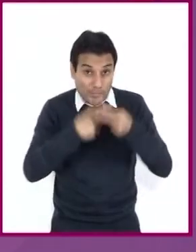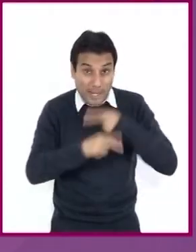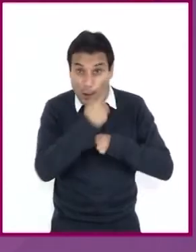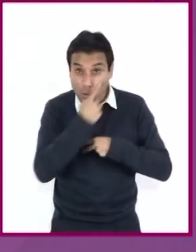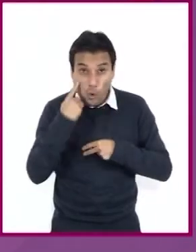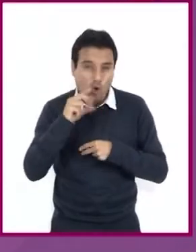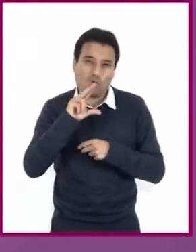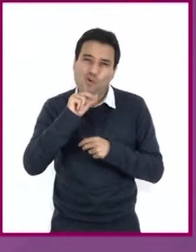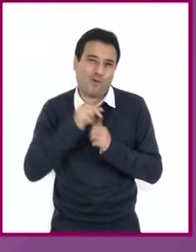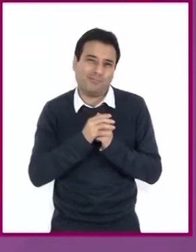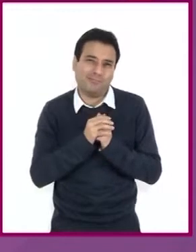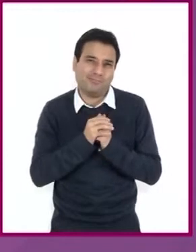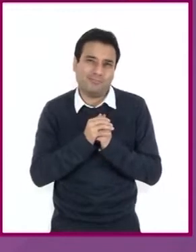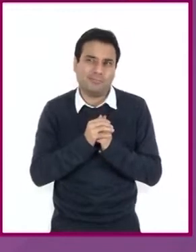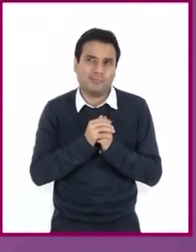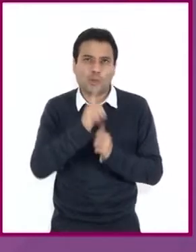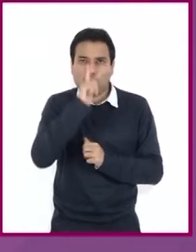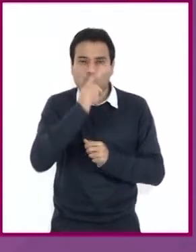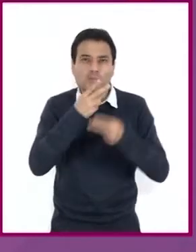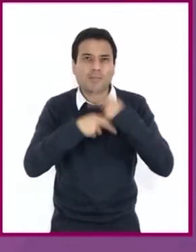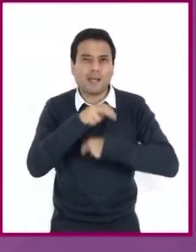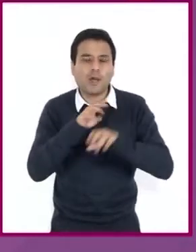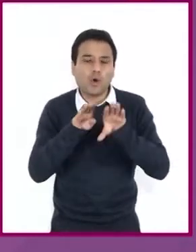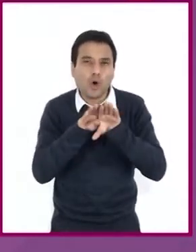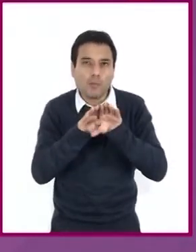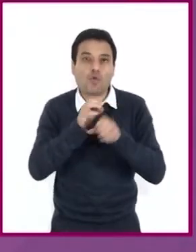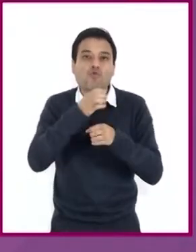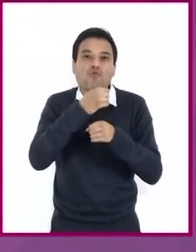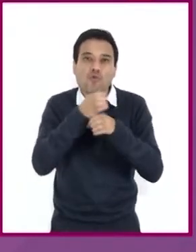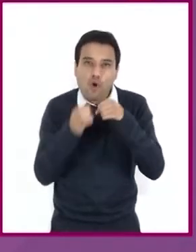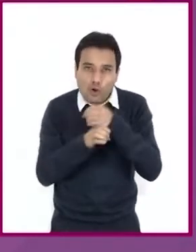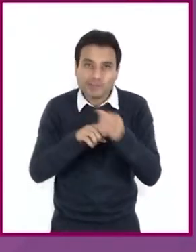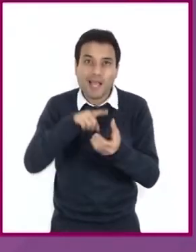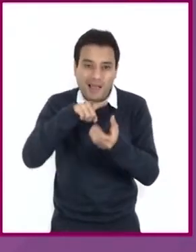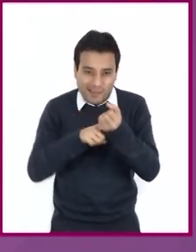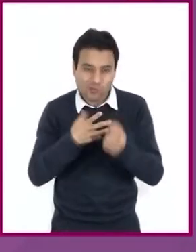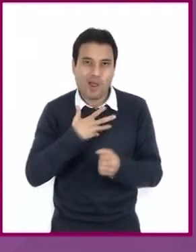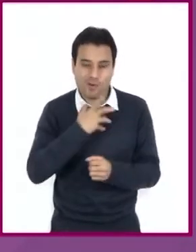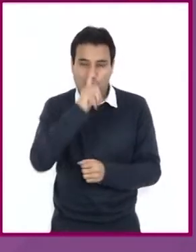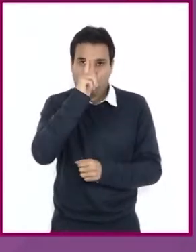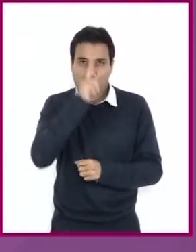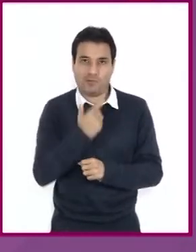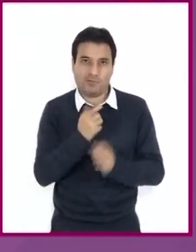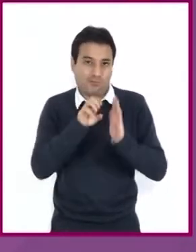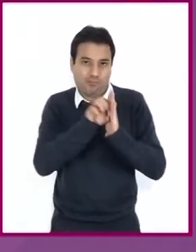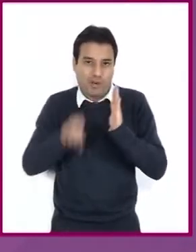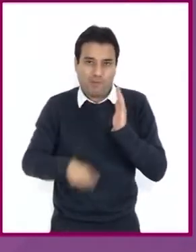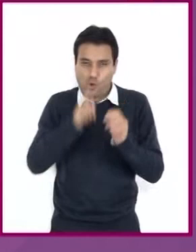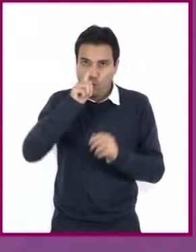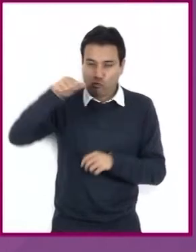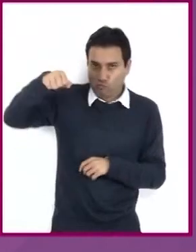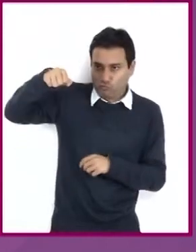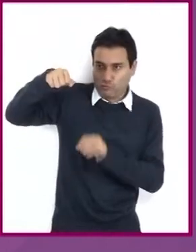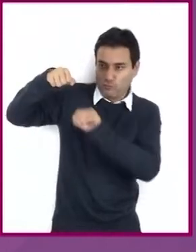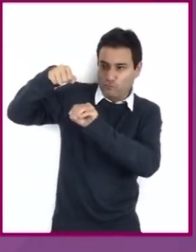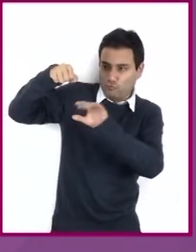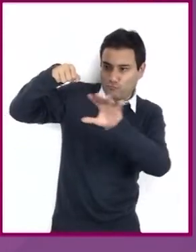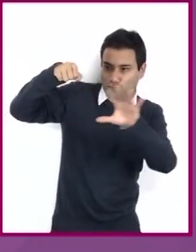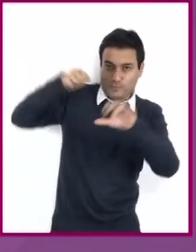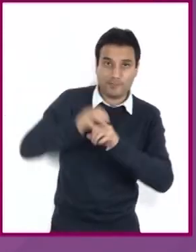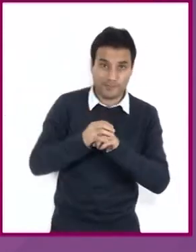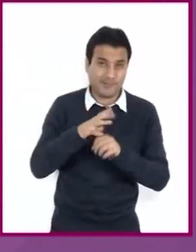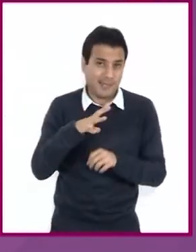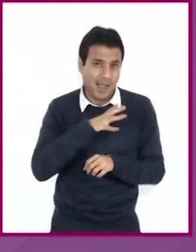humano, sino que es emitida por ciertos objetos, como linternas, y que va de estos objetos